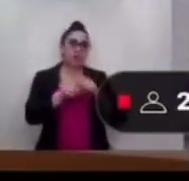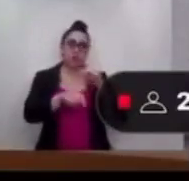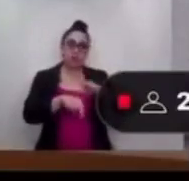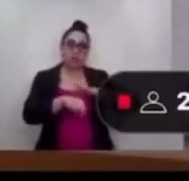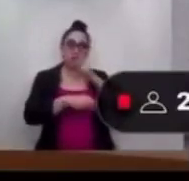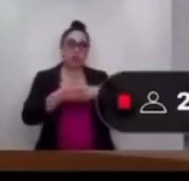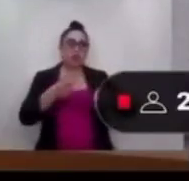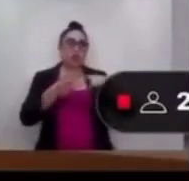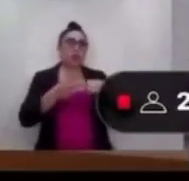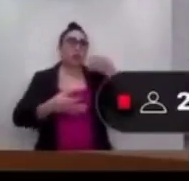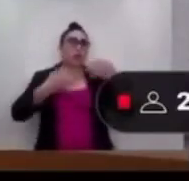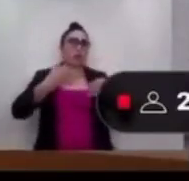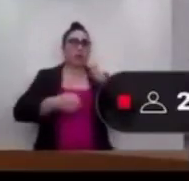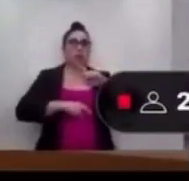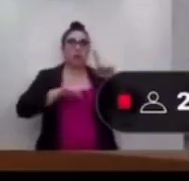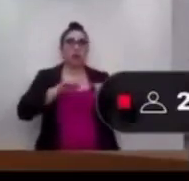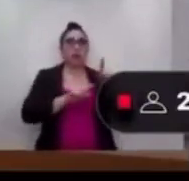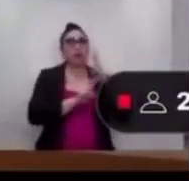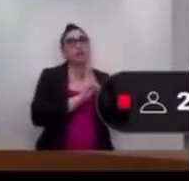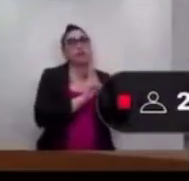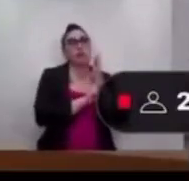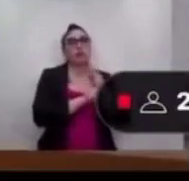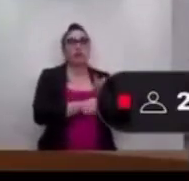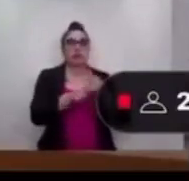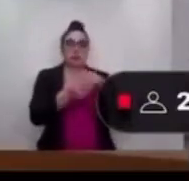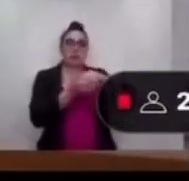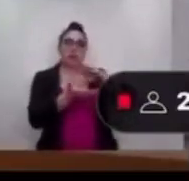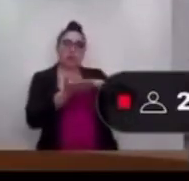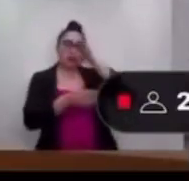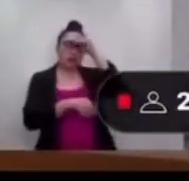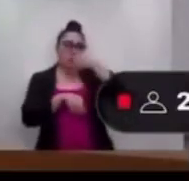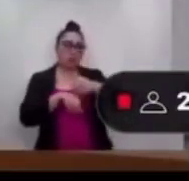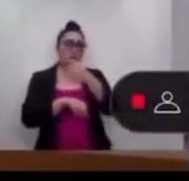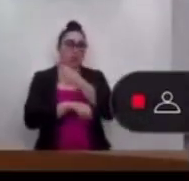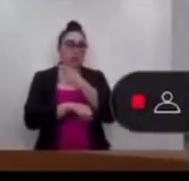revocar la sentencia impugnada y en consecuencia confirmar el acuerdo 102 del Consejo General del Instituto Electoral.